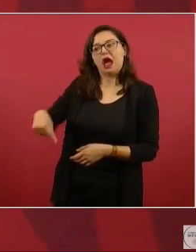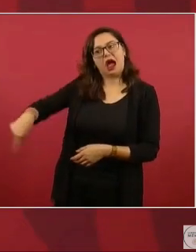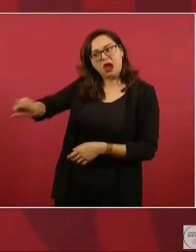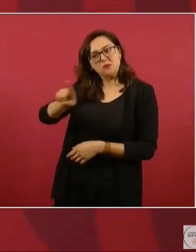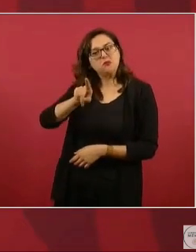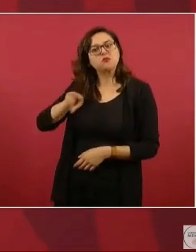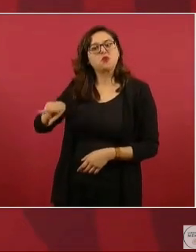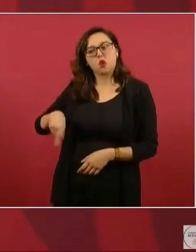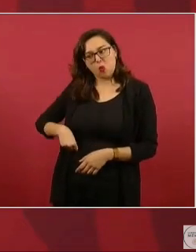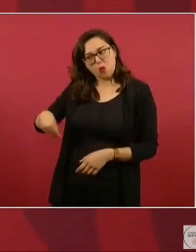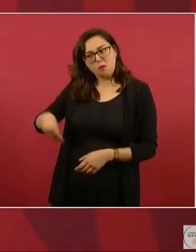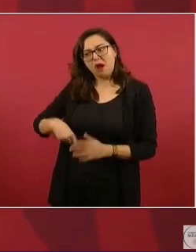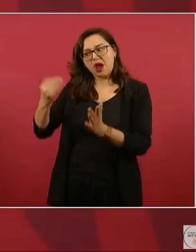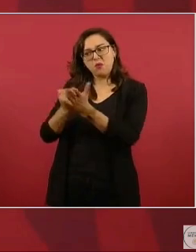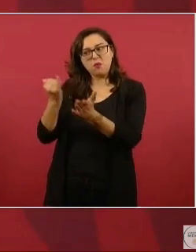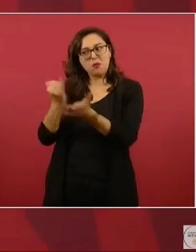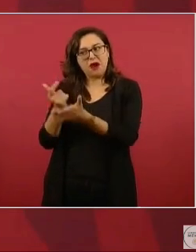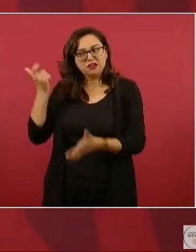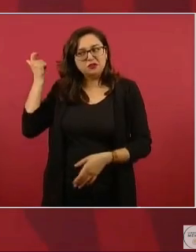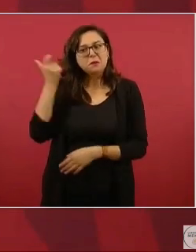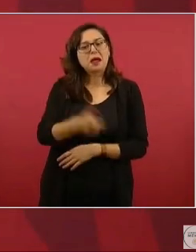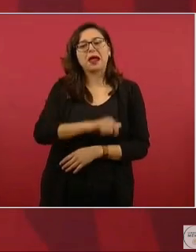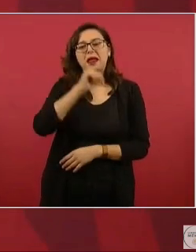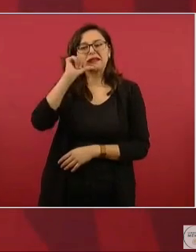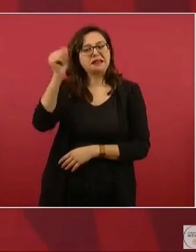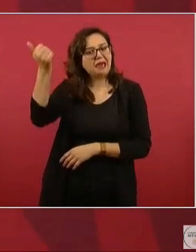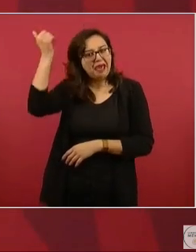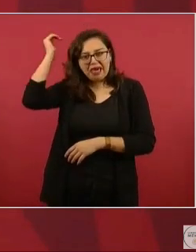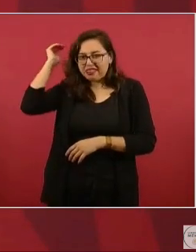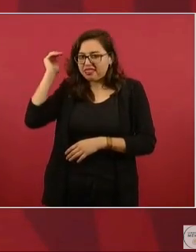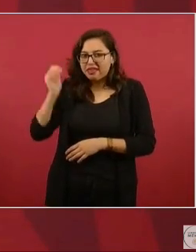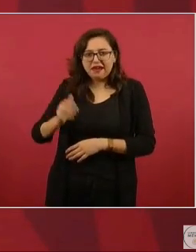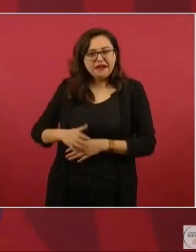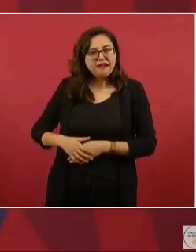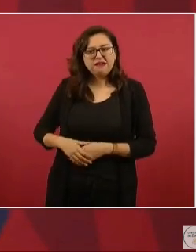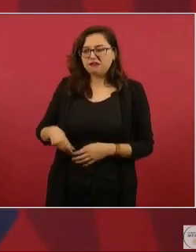No, gran mentira. El problema